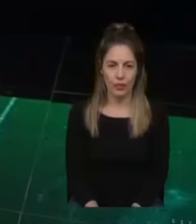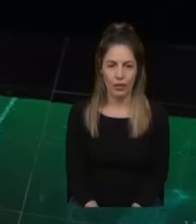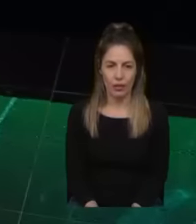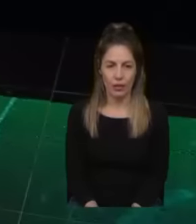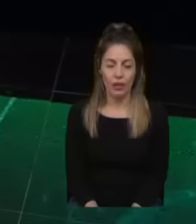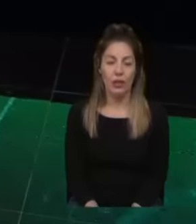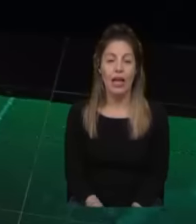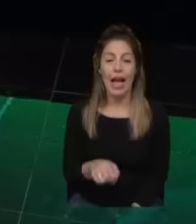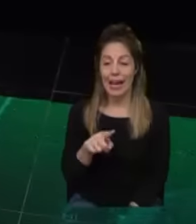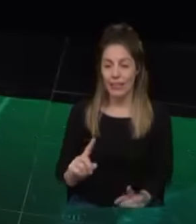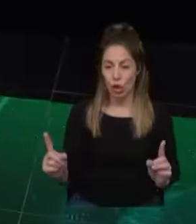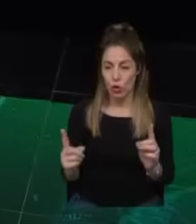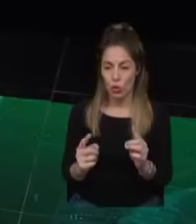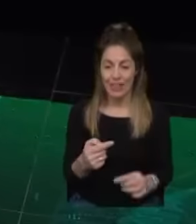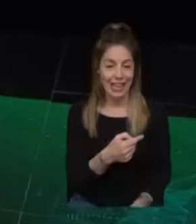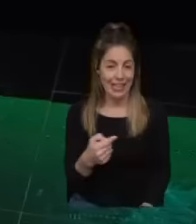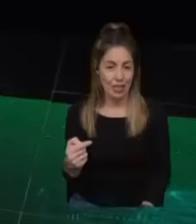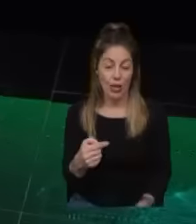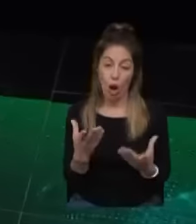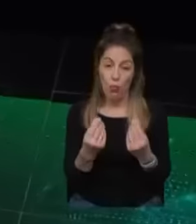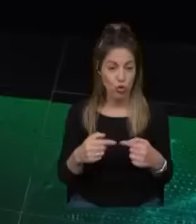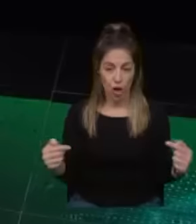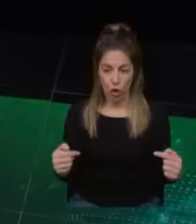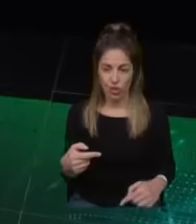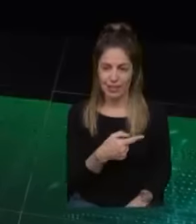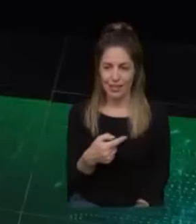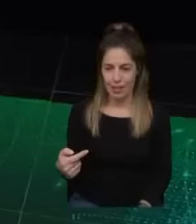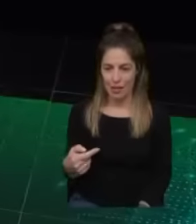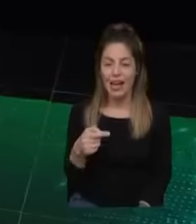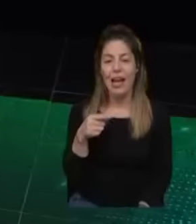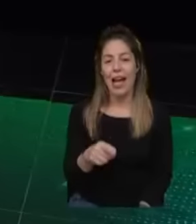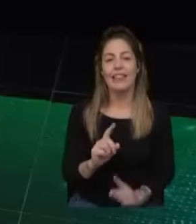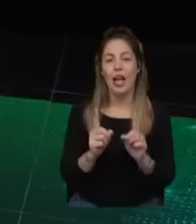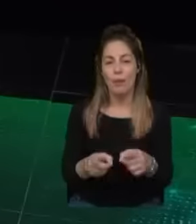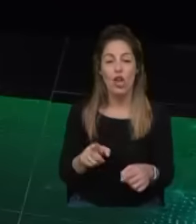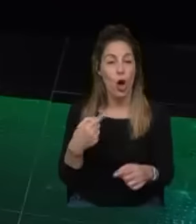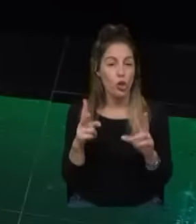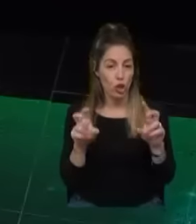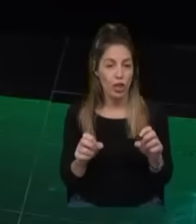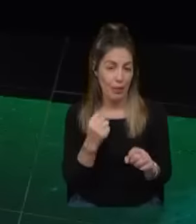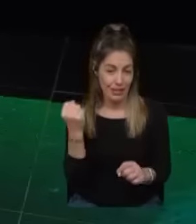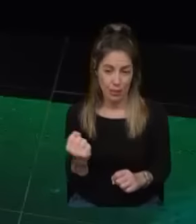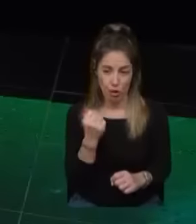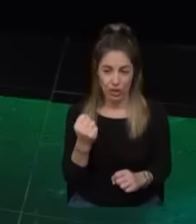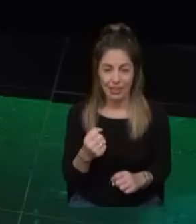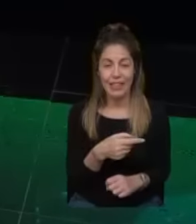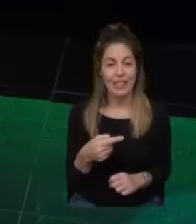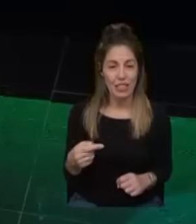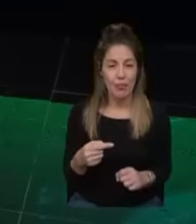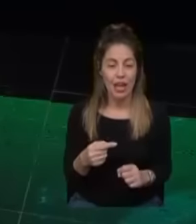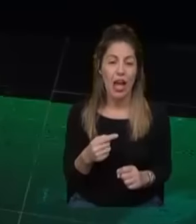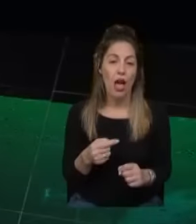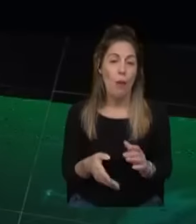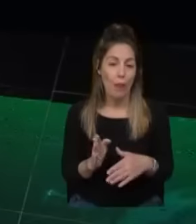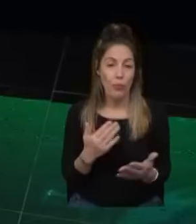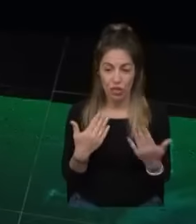Por allí estaba, resumen de la semana, pasó de todo esta semana. Bueno, allí también otros temas que se destacaron obviamente esta semana, pero que vamos a abordar